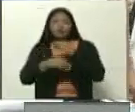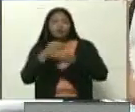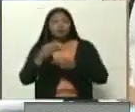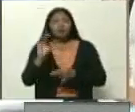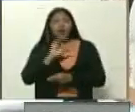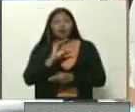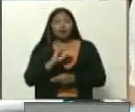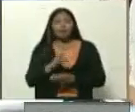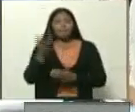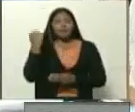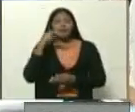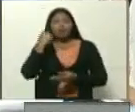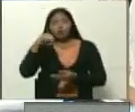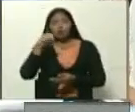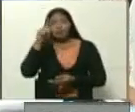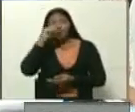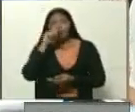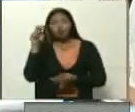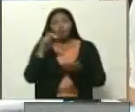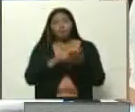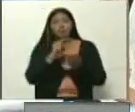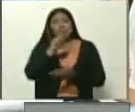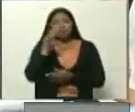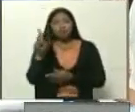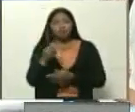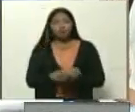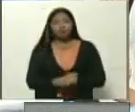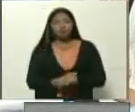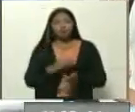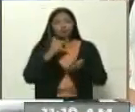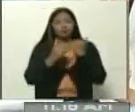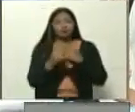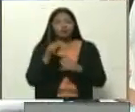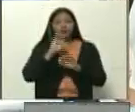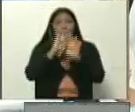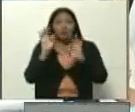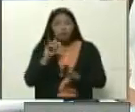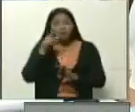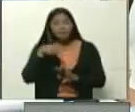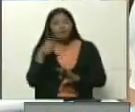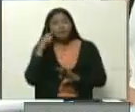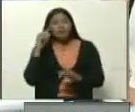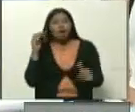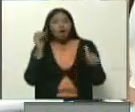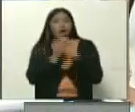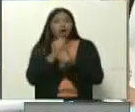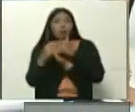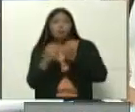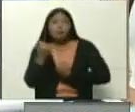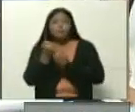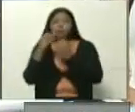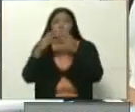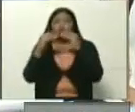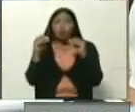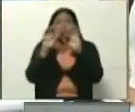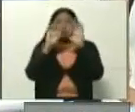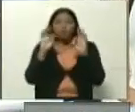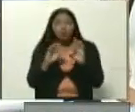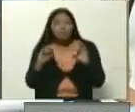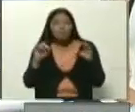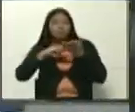Caracas el pasado mes de noviembre del año 2021, a fin de que CELA pueda cooperar con CELAC con toda su experticia técnica